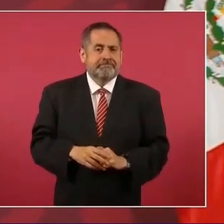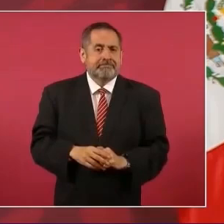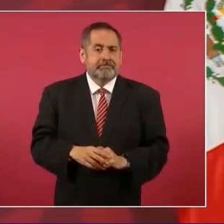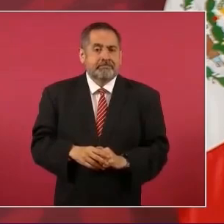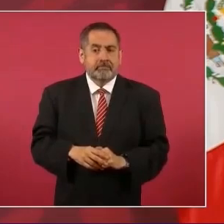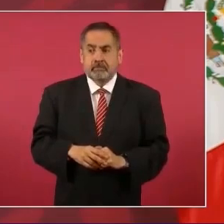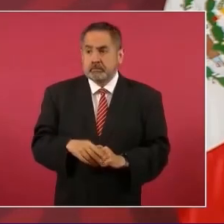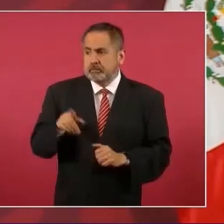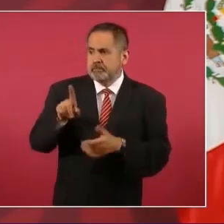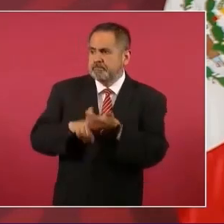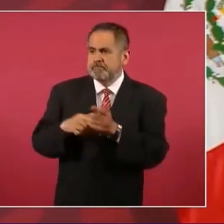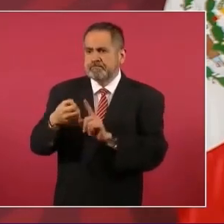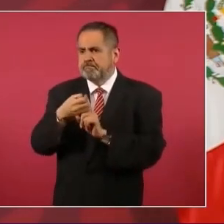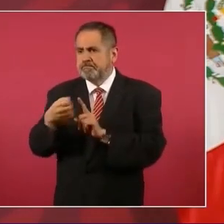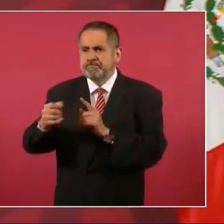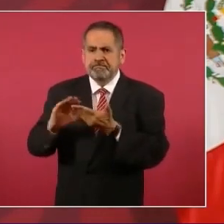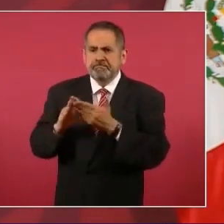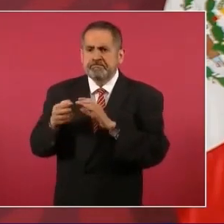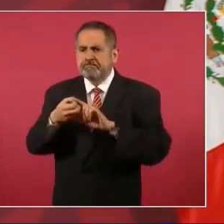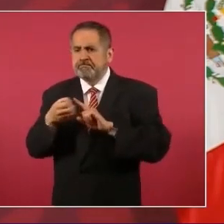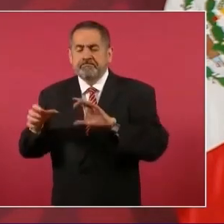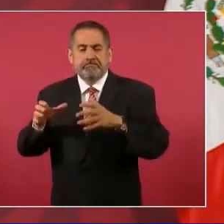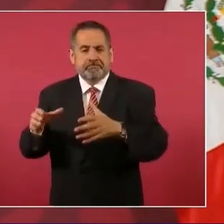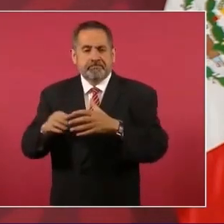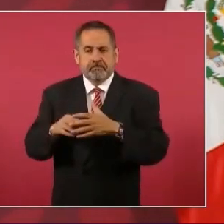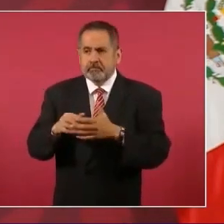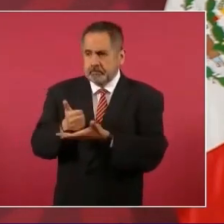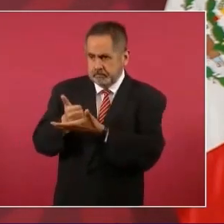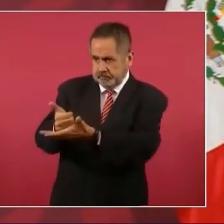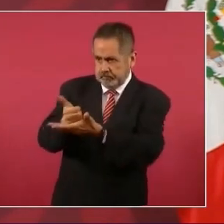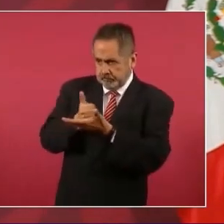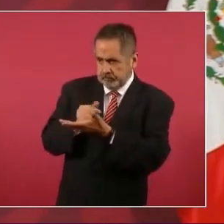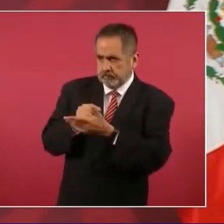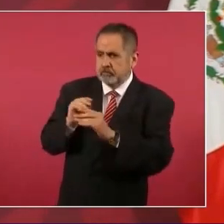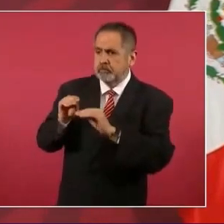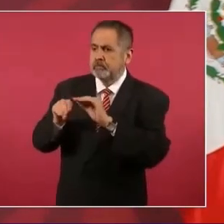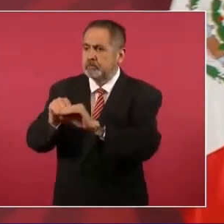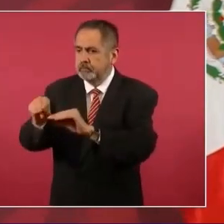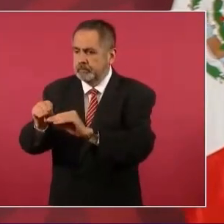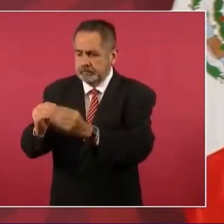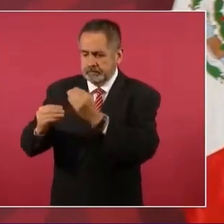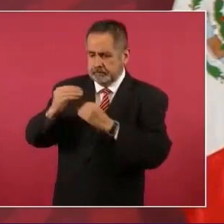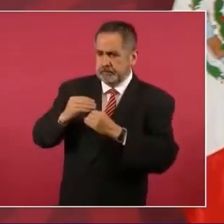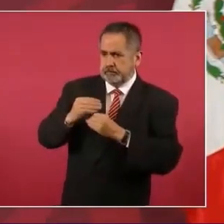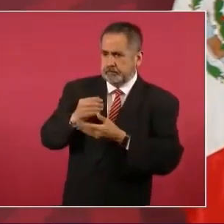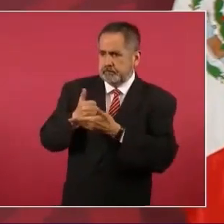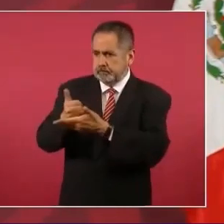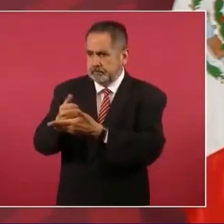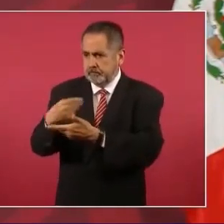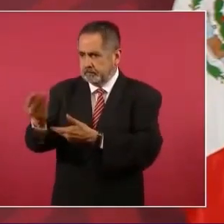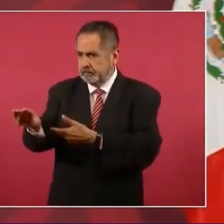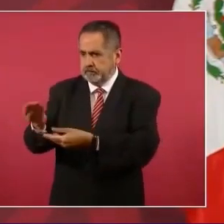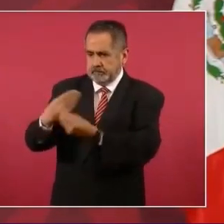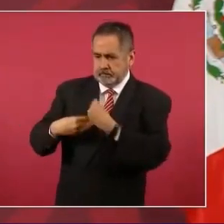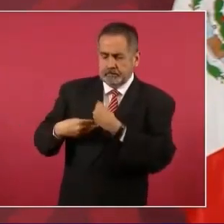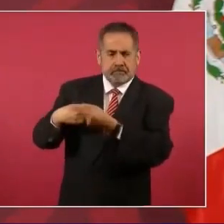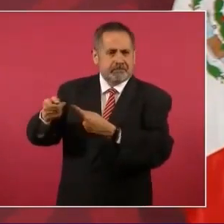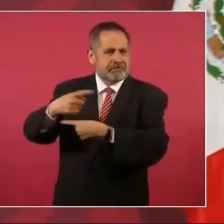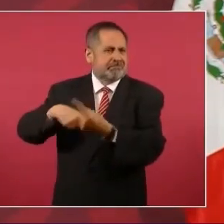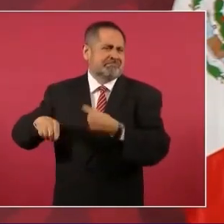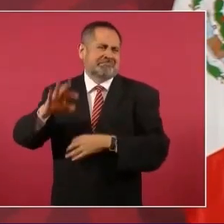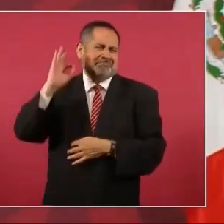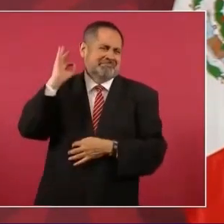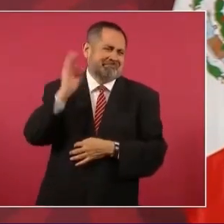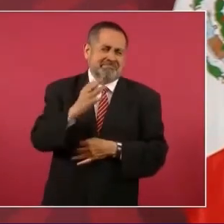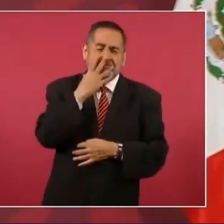su organización social comunitaria, el tequio, la ayuda mutua. Por eso Oaxaca es de los pueblos con